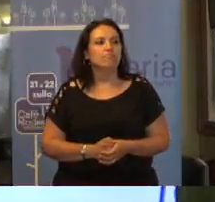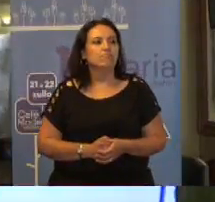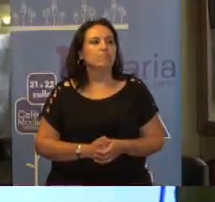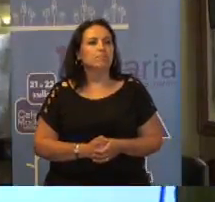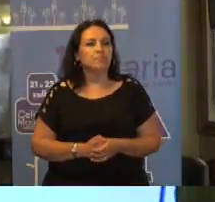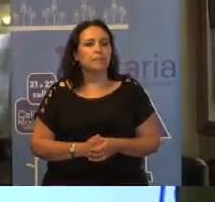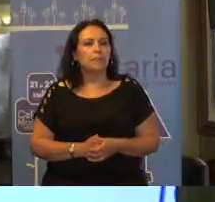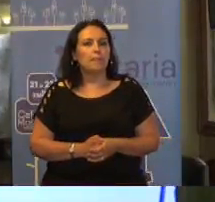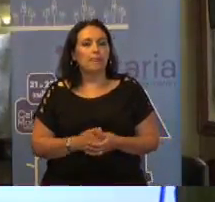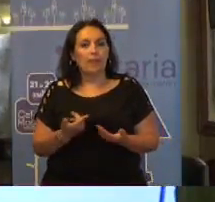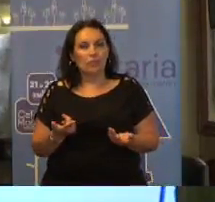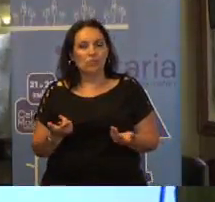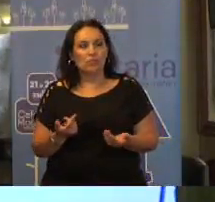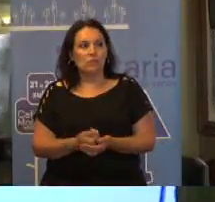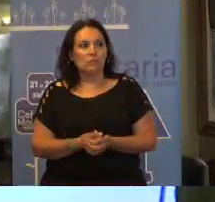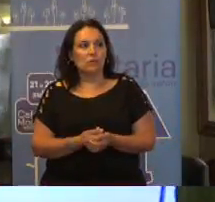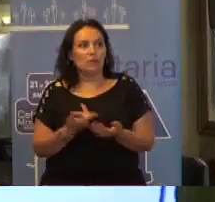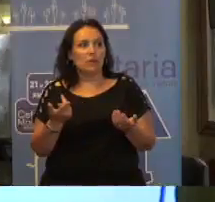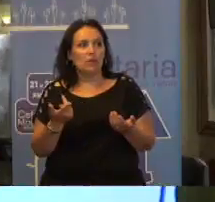de Xosé Constenla,